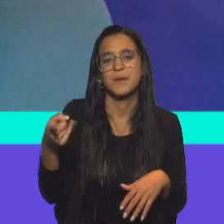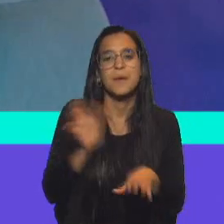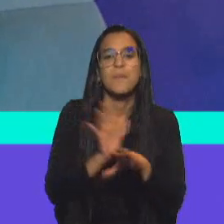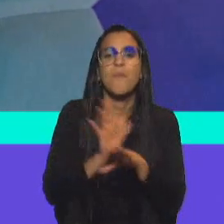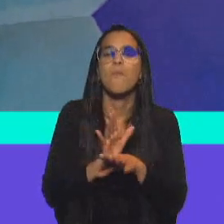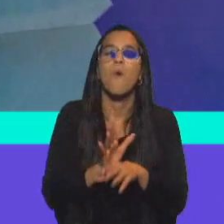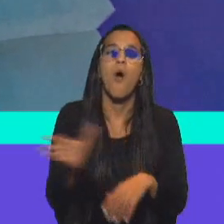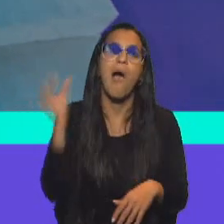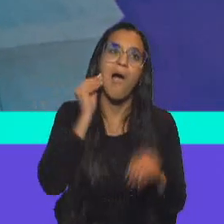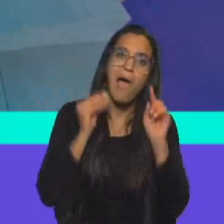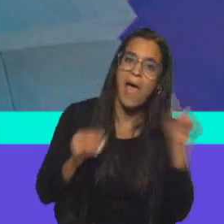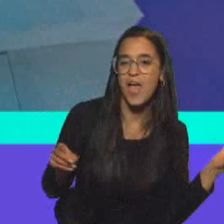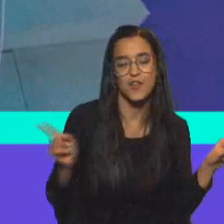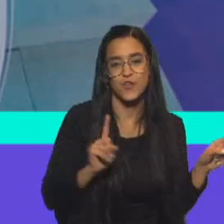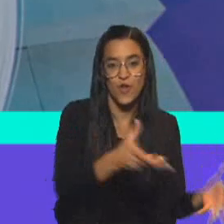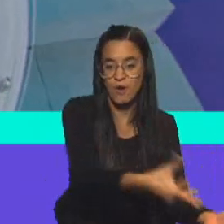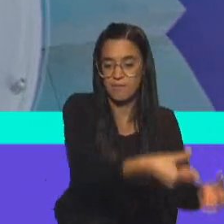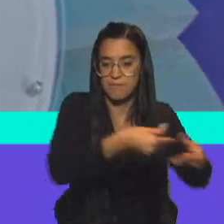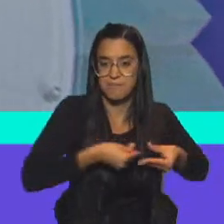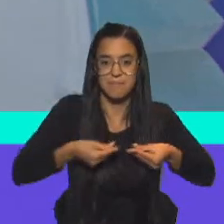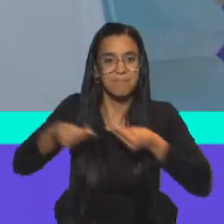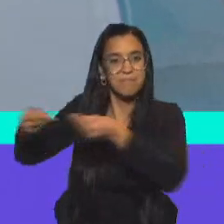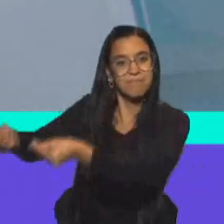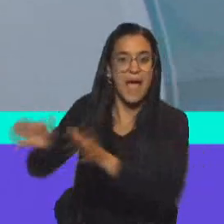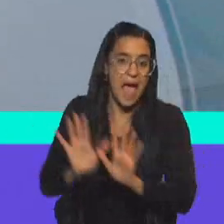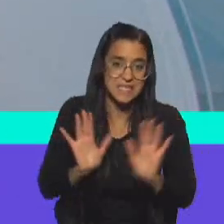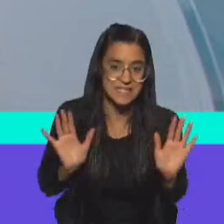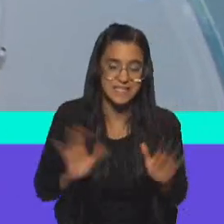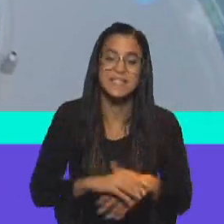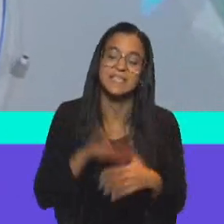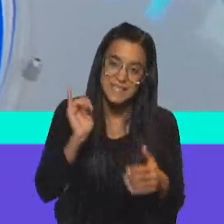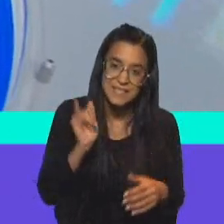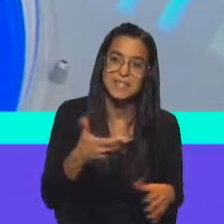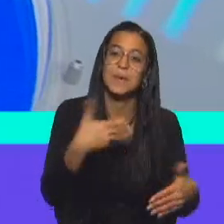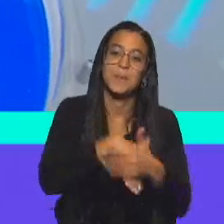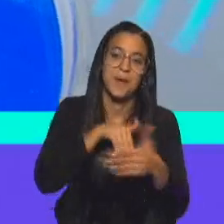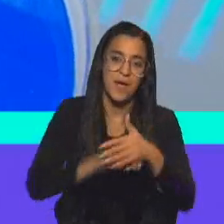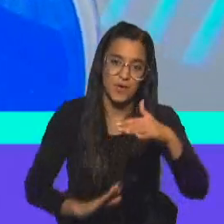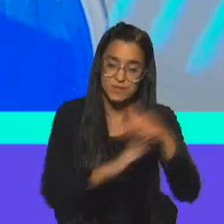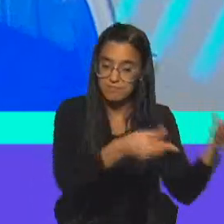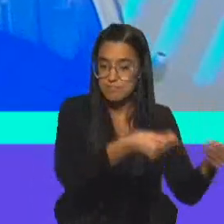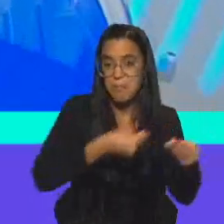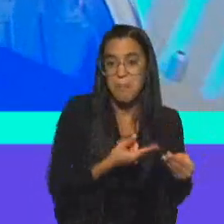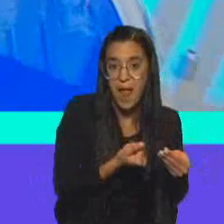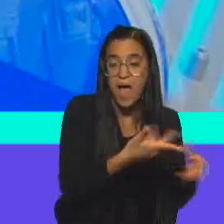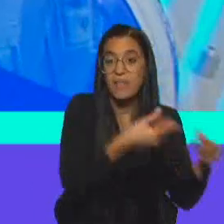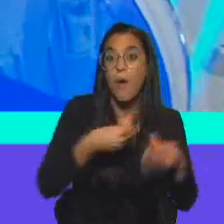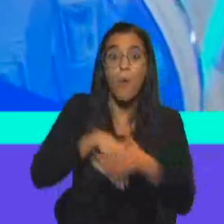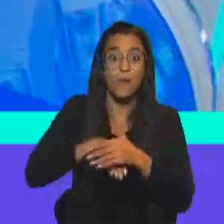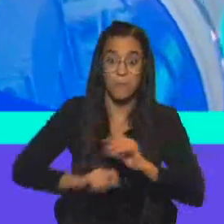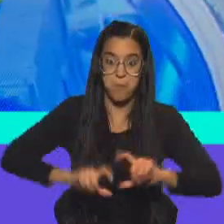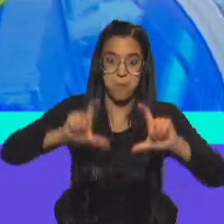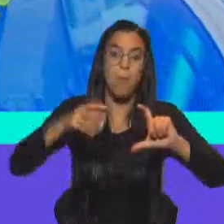oreja por un oído sale por el otro entra por una apuesta sale forma claro entra llega al banco central vamos a eeuu y subieron la reserva